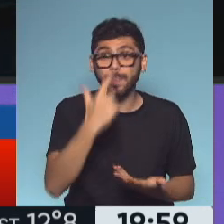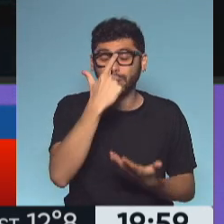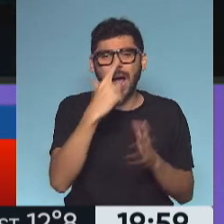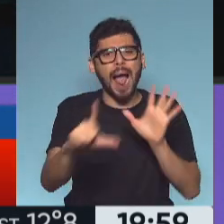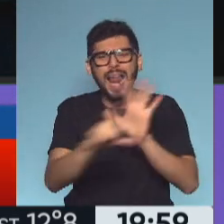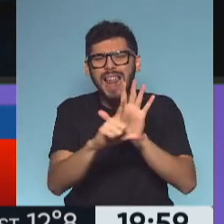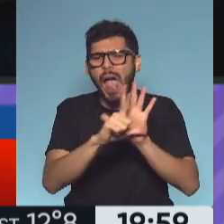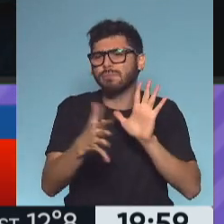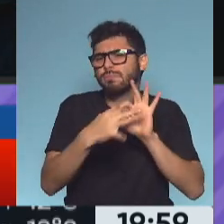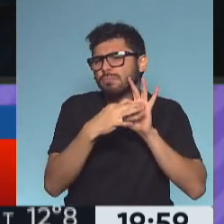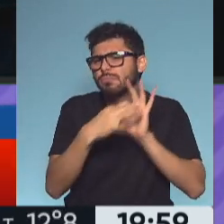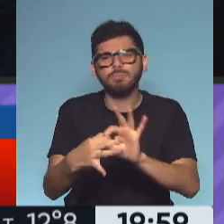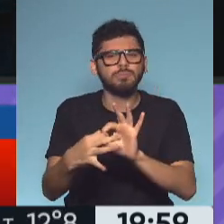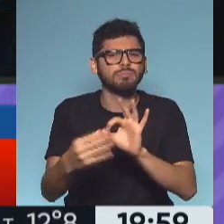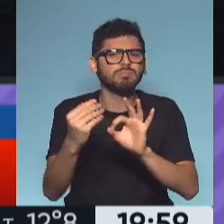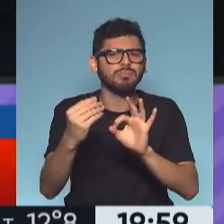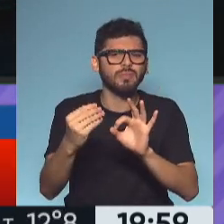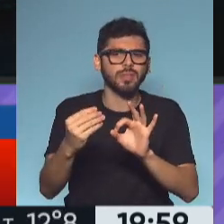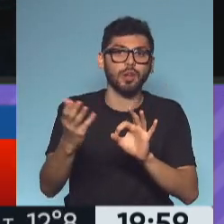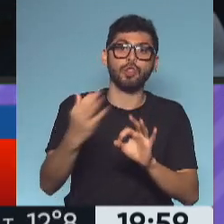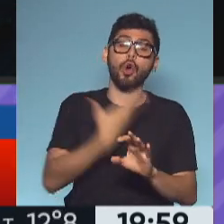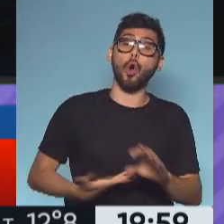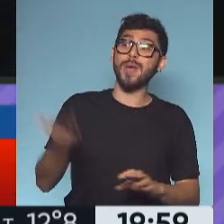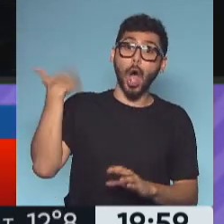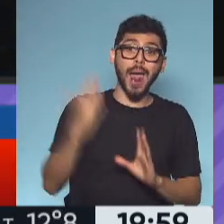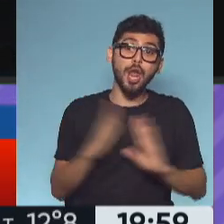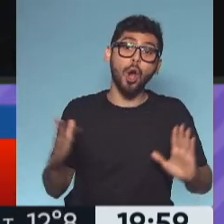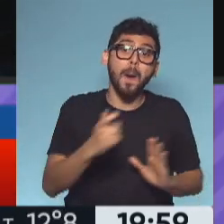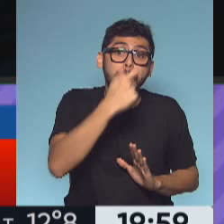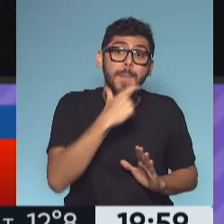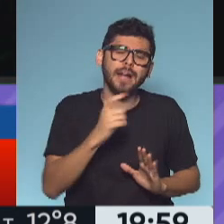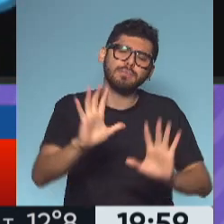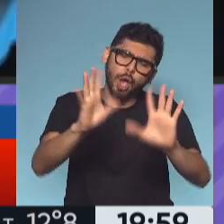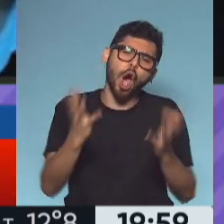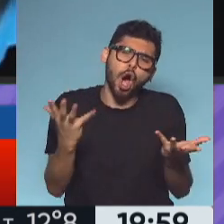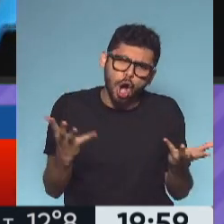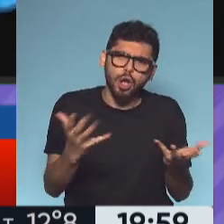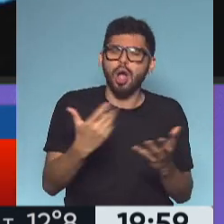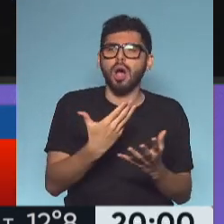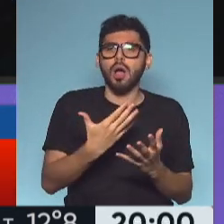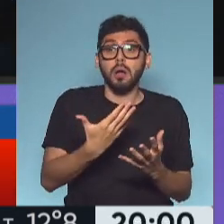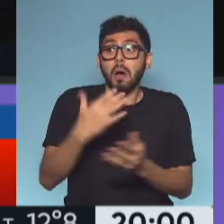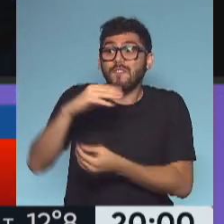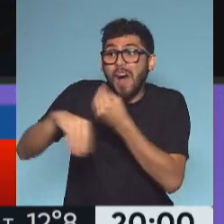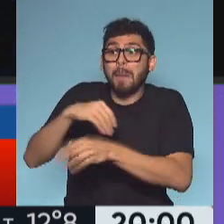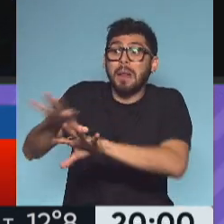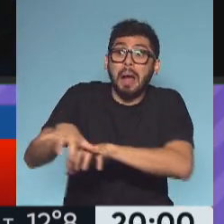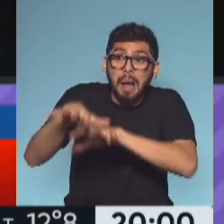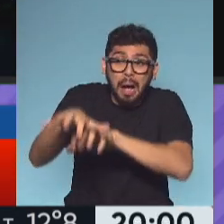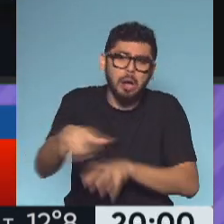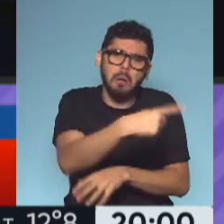que ver con el anterior ciclo de gobierno. Bueno. Macri, obviamente, la agricultura familiar no le interesa, es algo